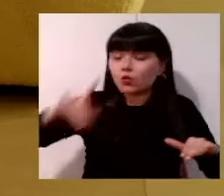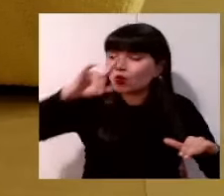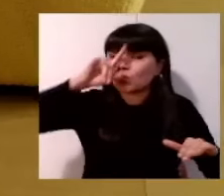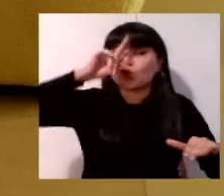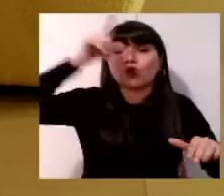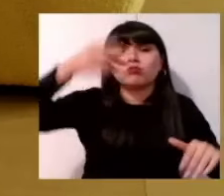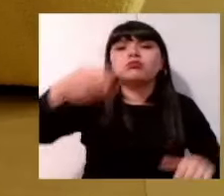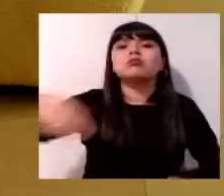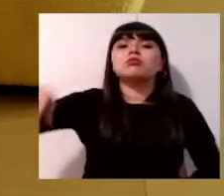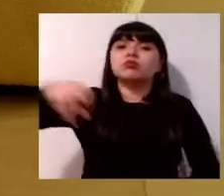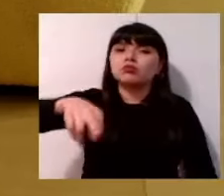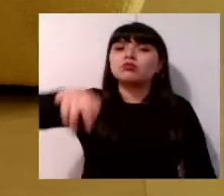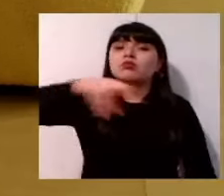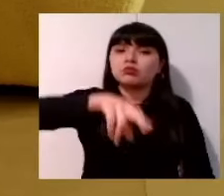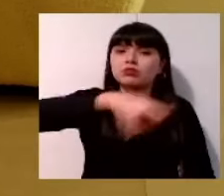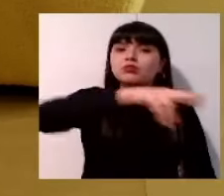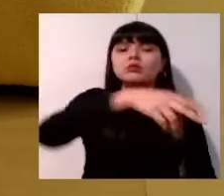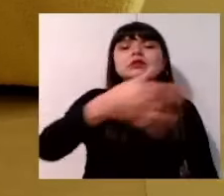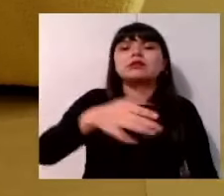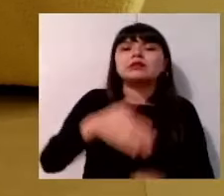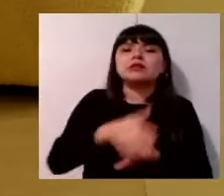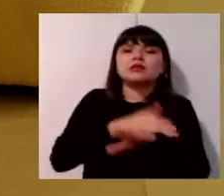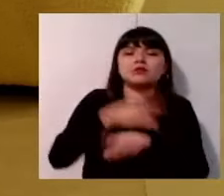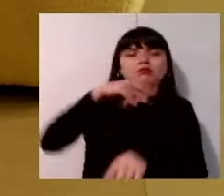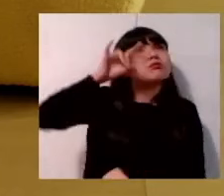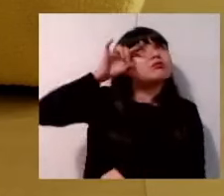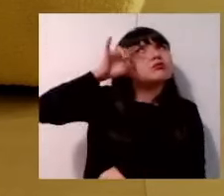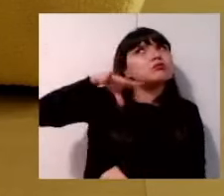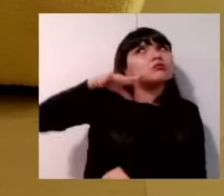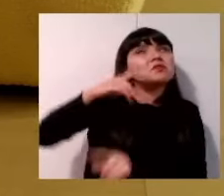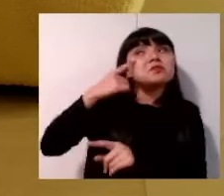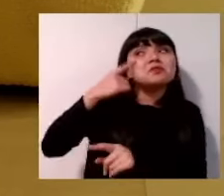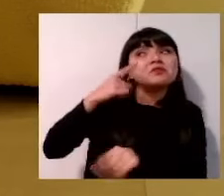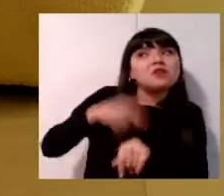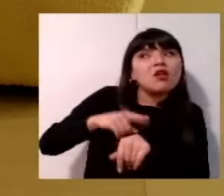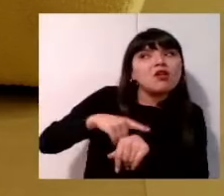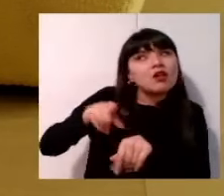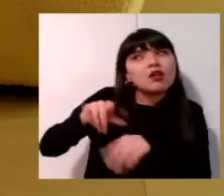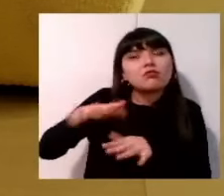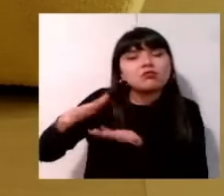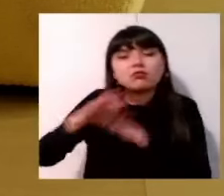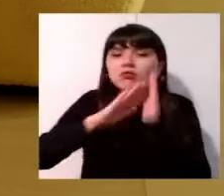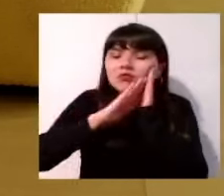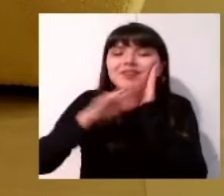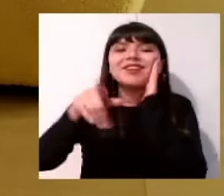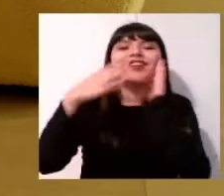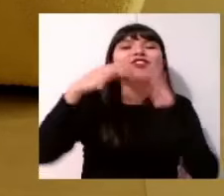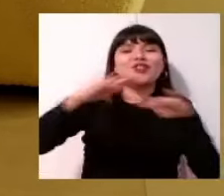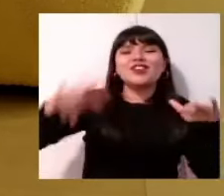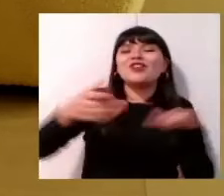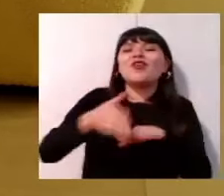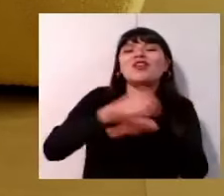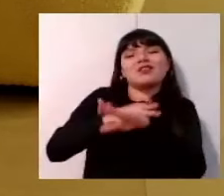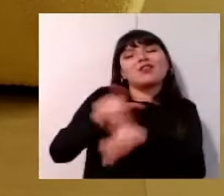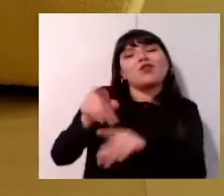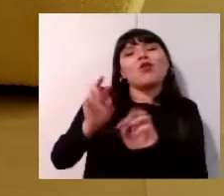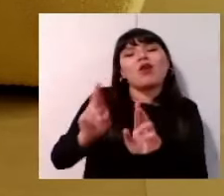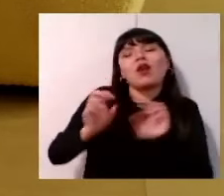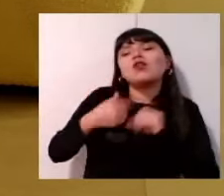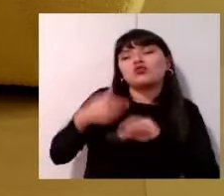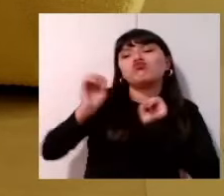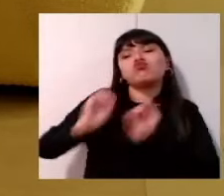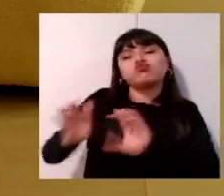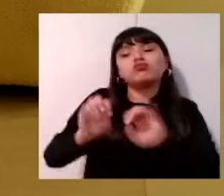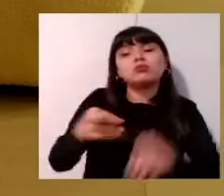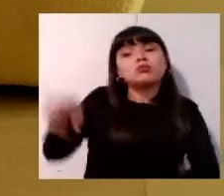ya es la hora de dormir y hasta cuándo pueden estirar un poquito, pero la idea es que ellos sepan que hay una rutina y que esa rutina se respeta y